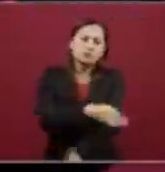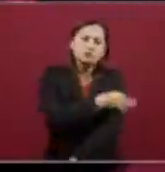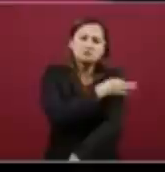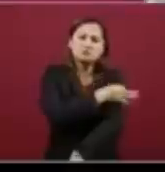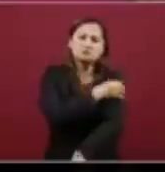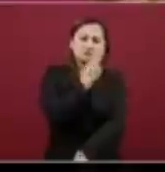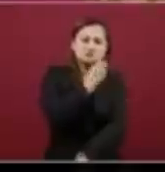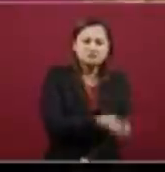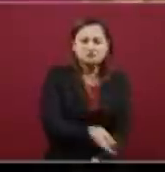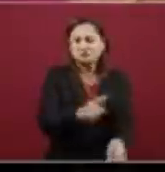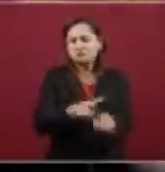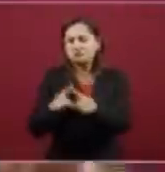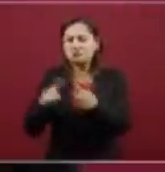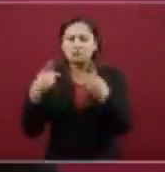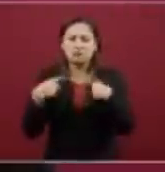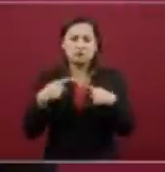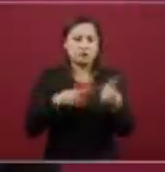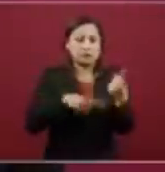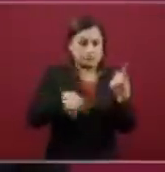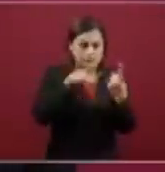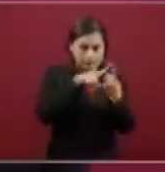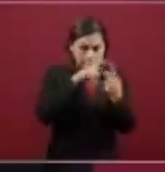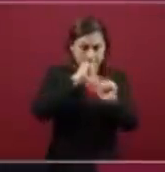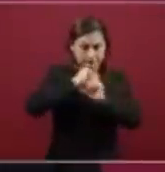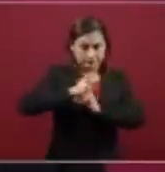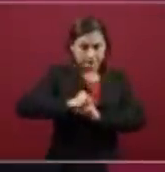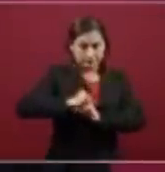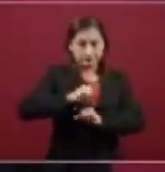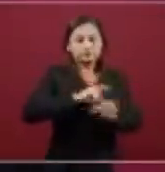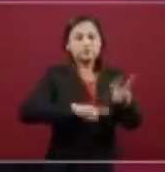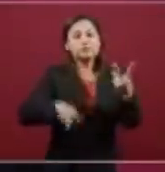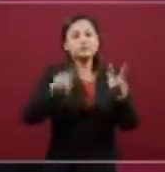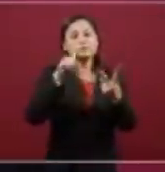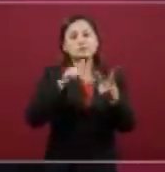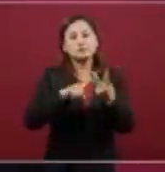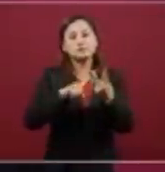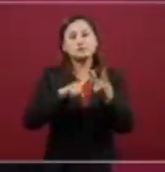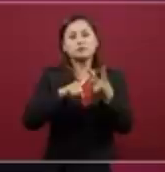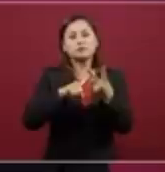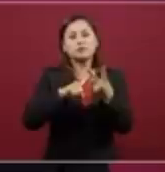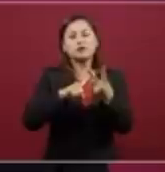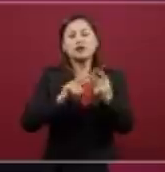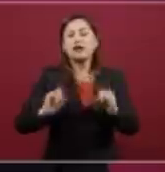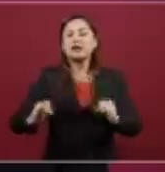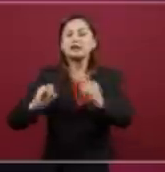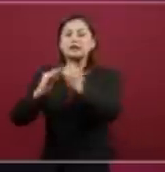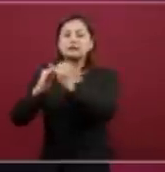Nadie de salud para eso. Otra, la coordinación con los institutos,